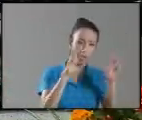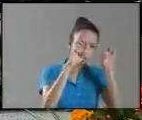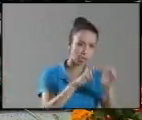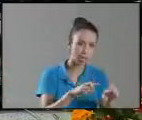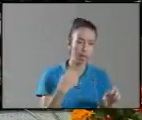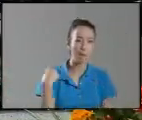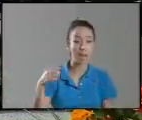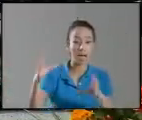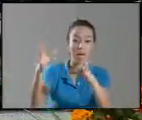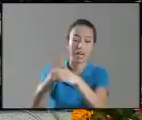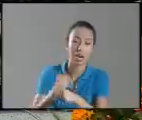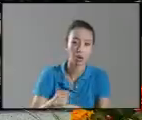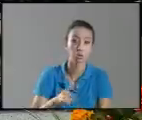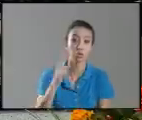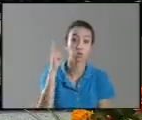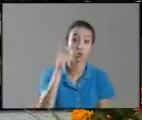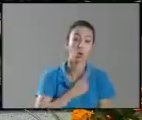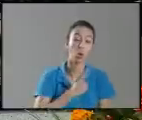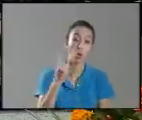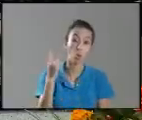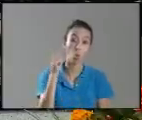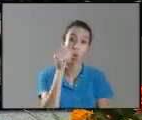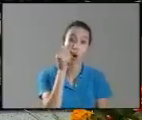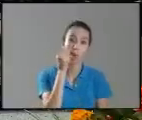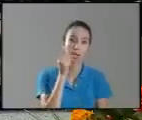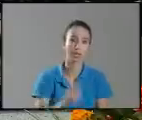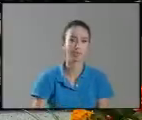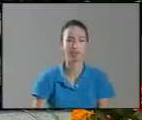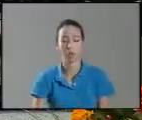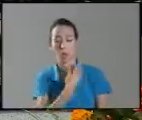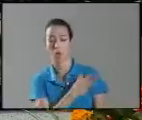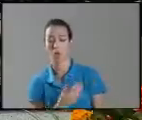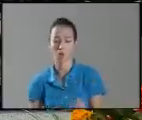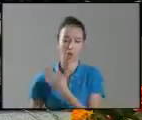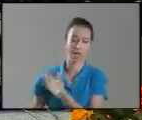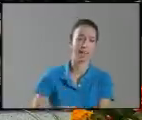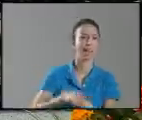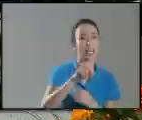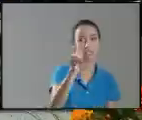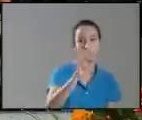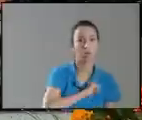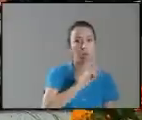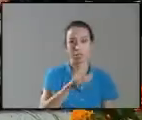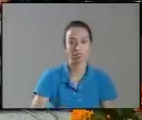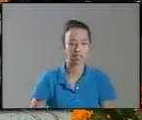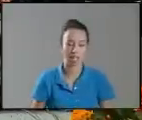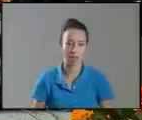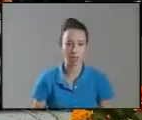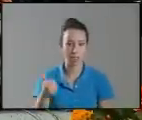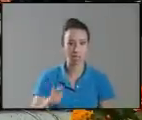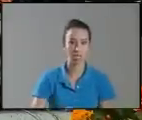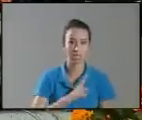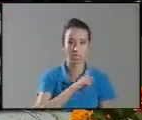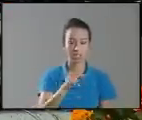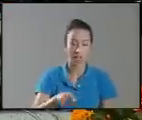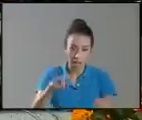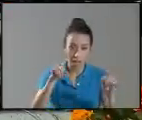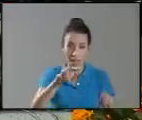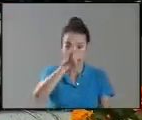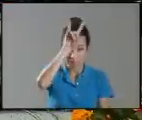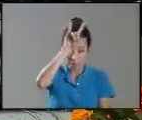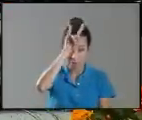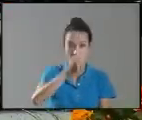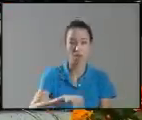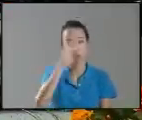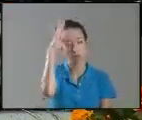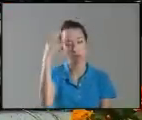para agarrarlo se necesitan el batallón antimotines. Solo para agarrarlo a él. Ah, eso era hombre usted. Ah,